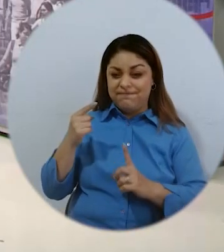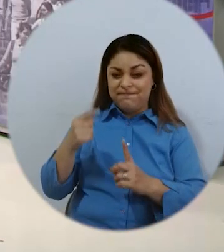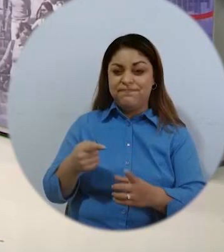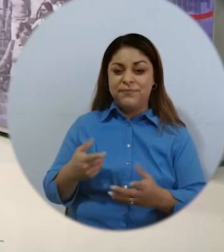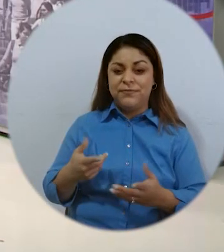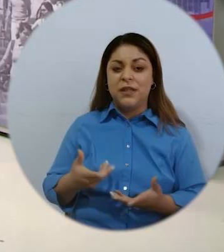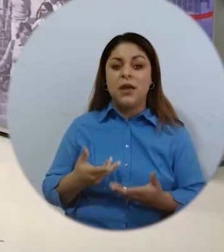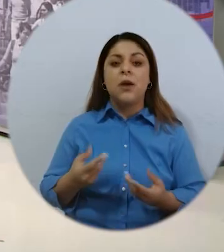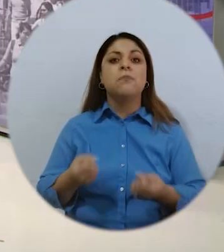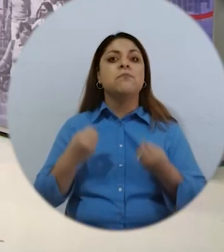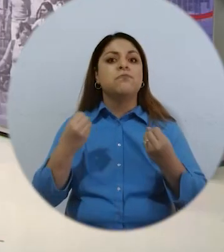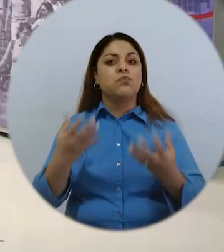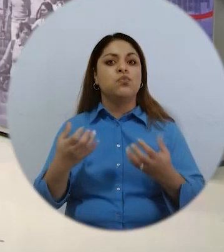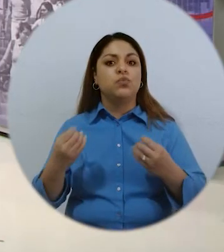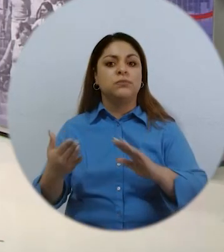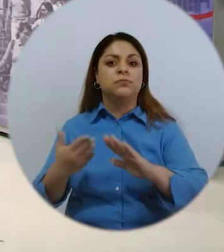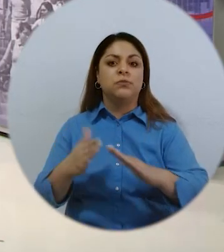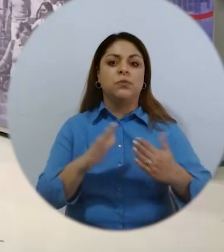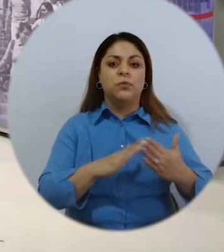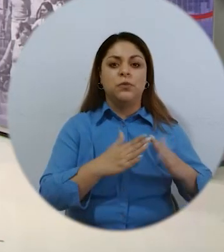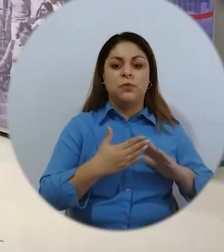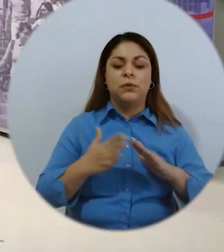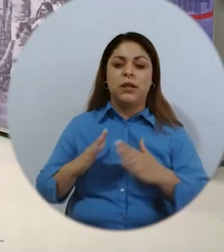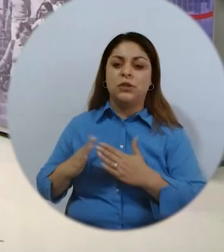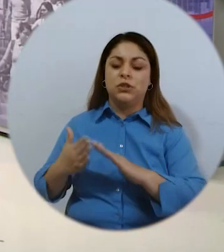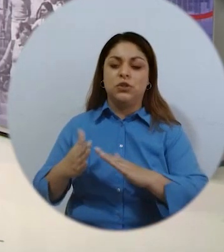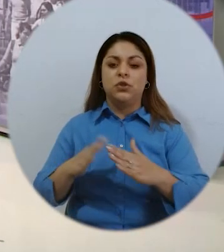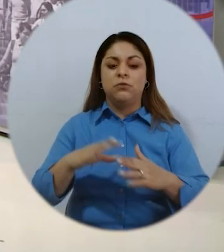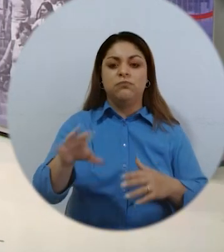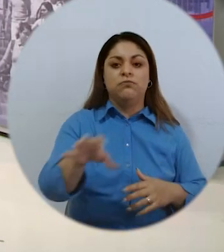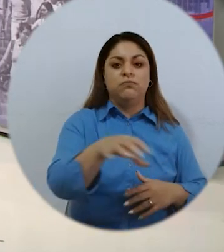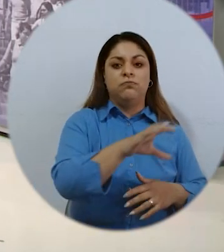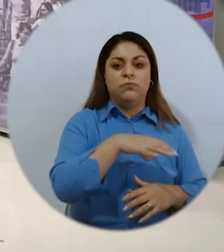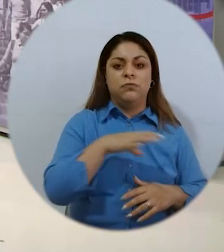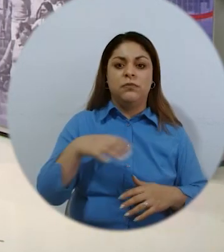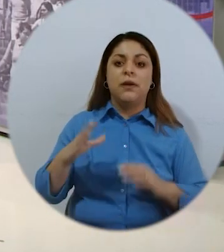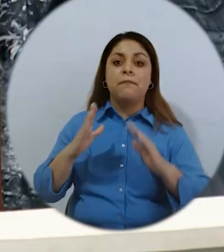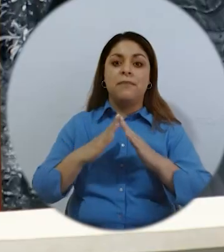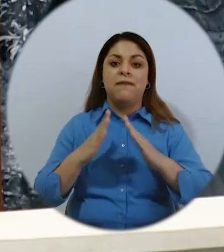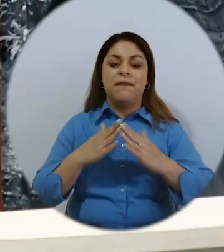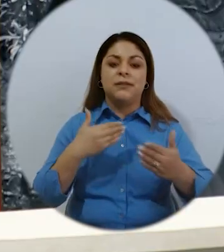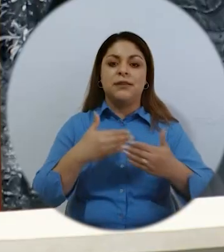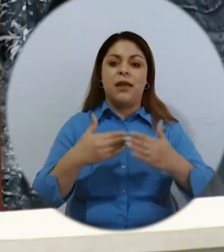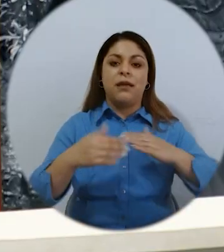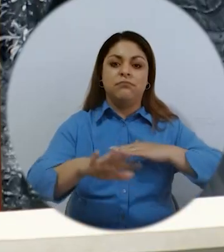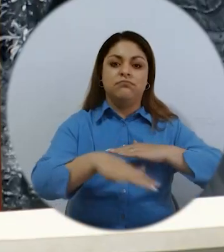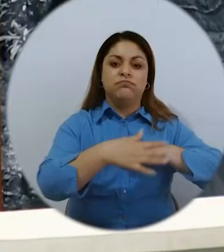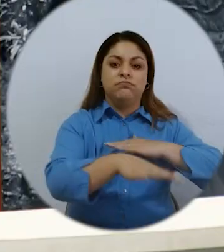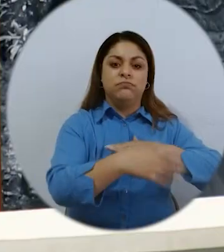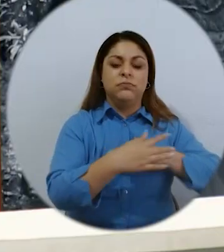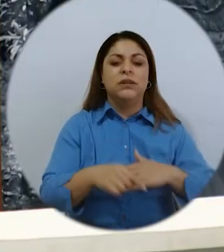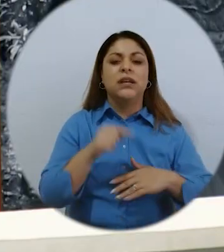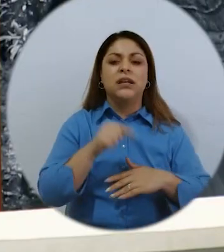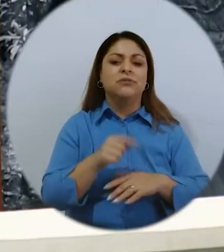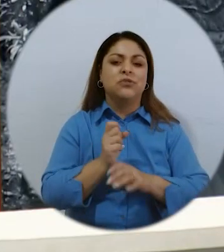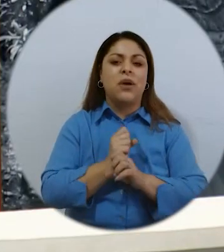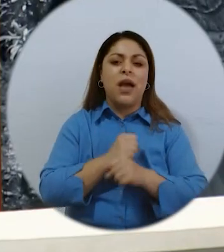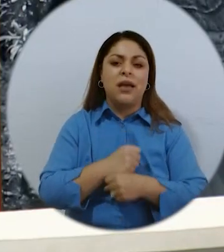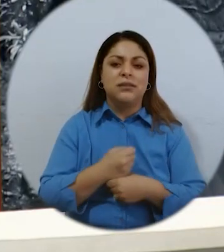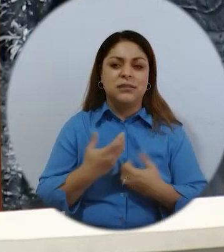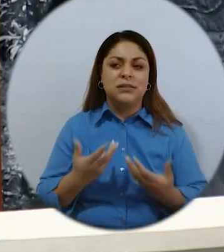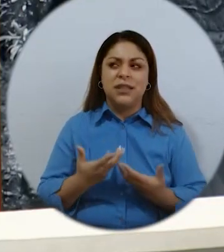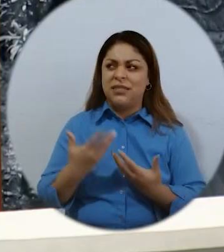sentido, muchas poblaciones que habitan las costas lo han